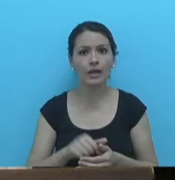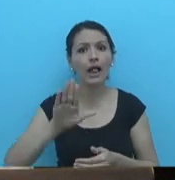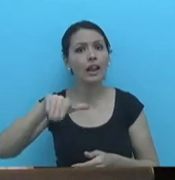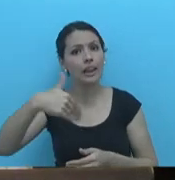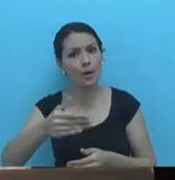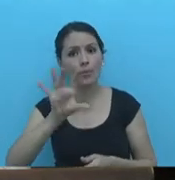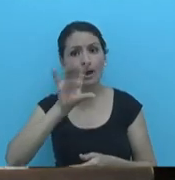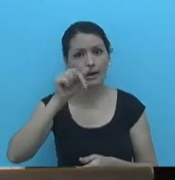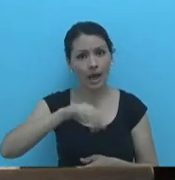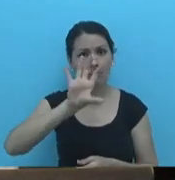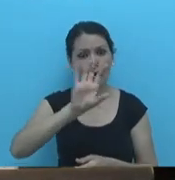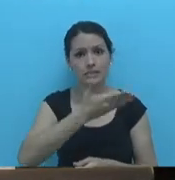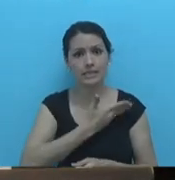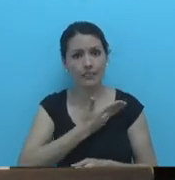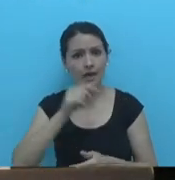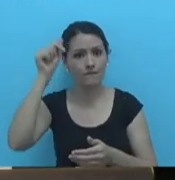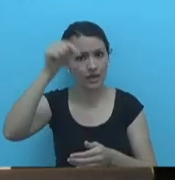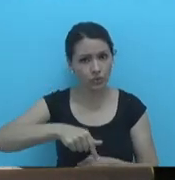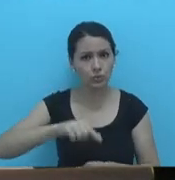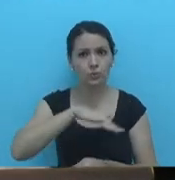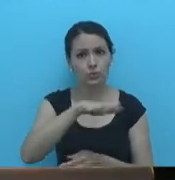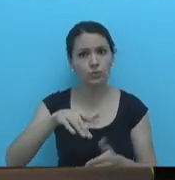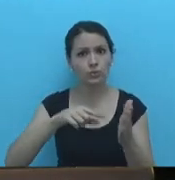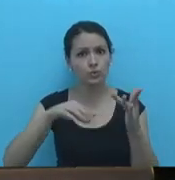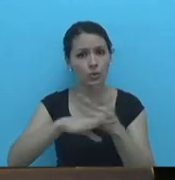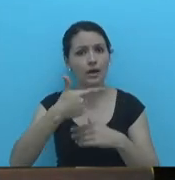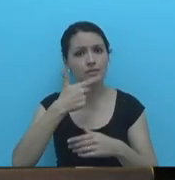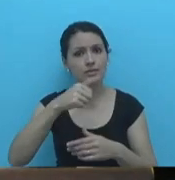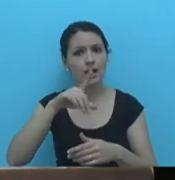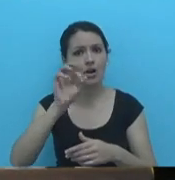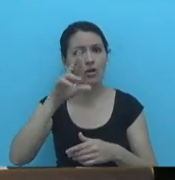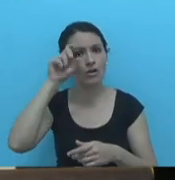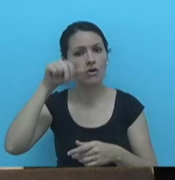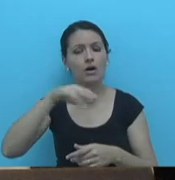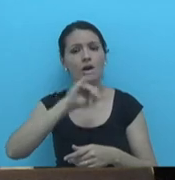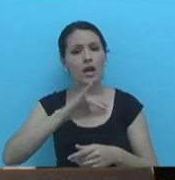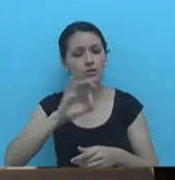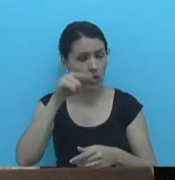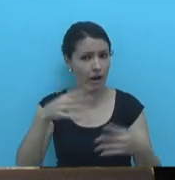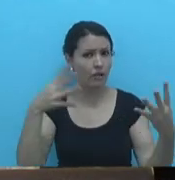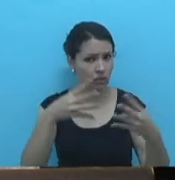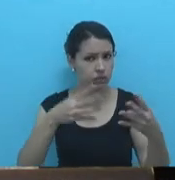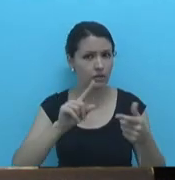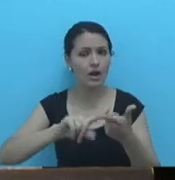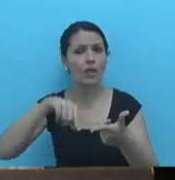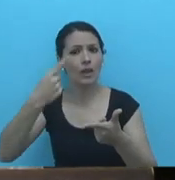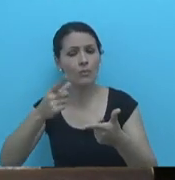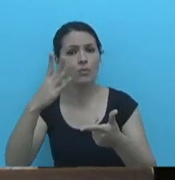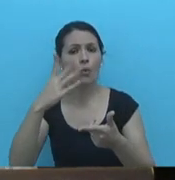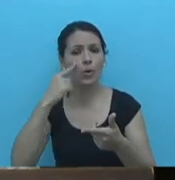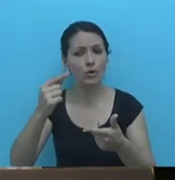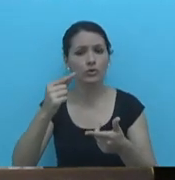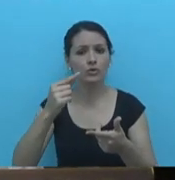provincia de Santa Fe, en San Lorenzo, en su momento en el Tonelero, y a la vuelta, el 4 de junio de 1846,